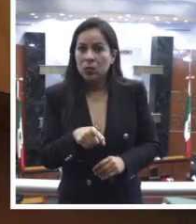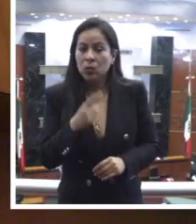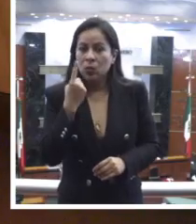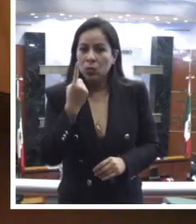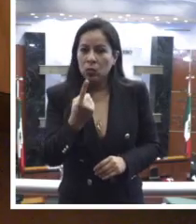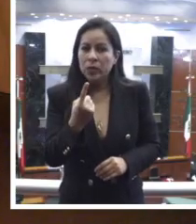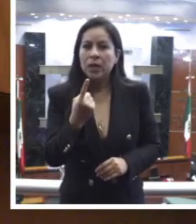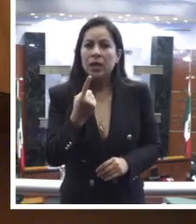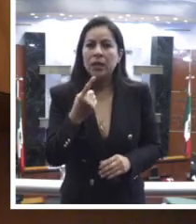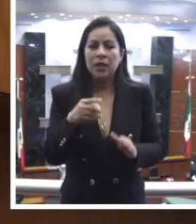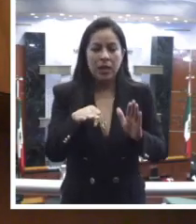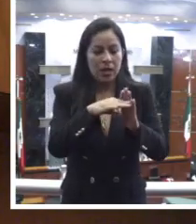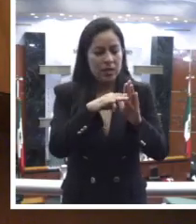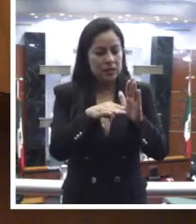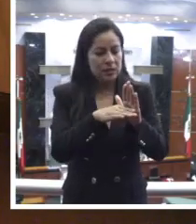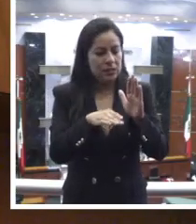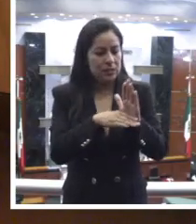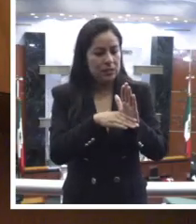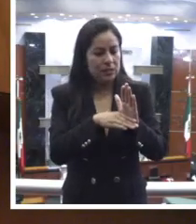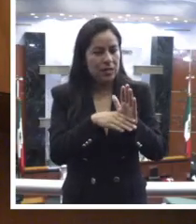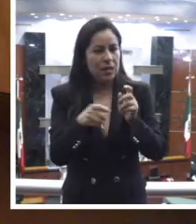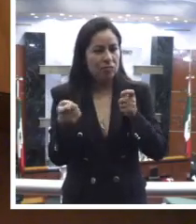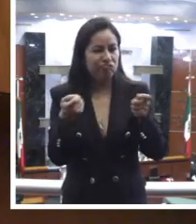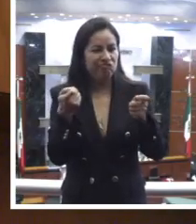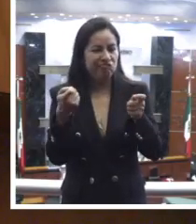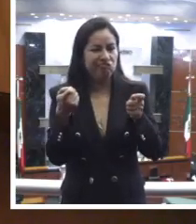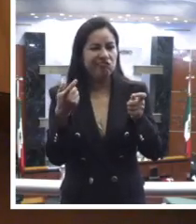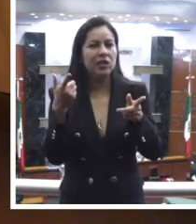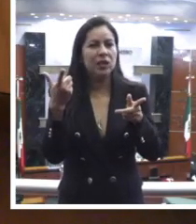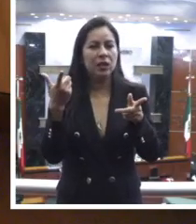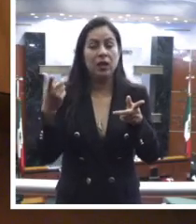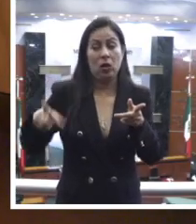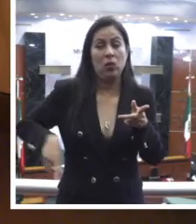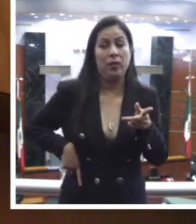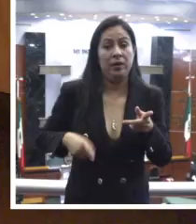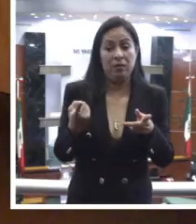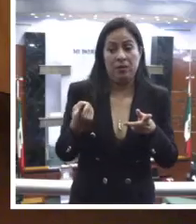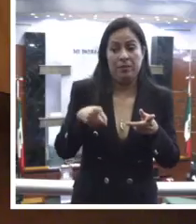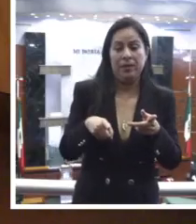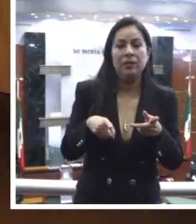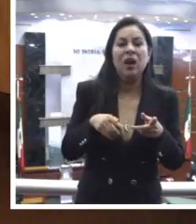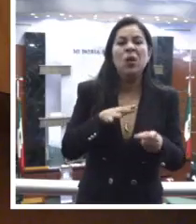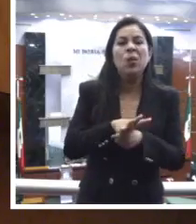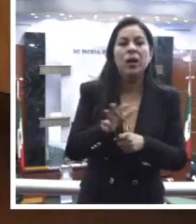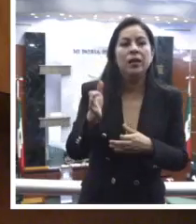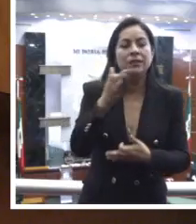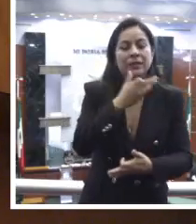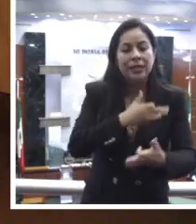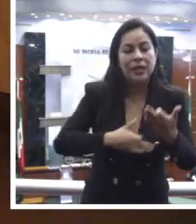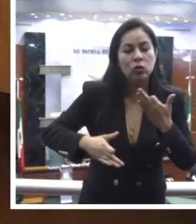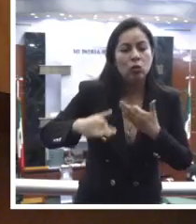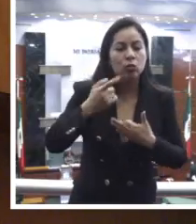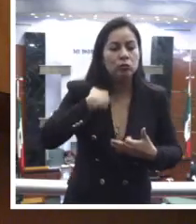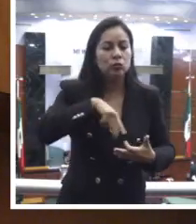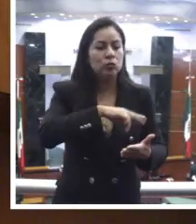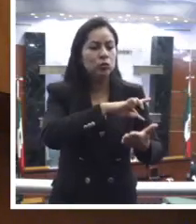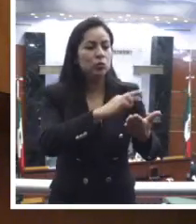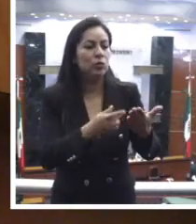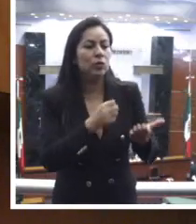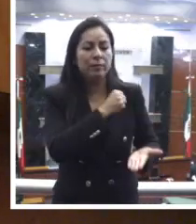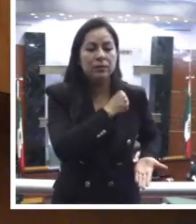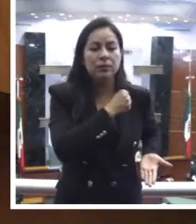una de las líneas directrices que nos ha marcado la gobernadora es que todos nuestros programas